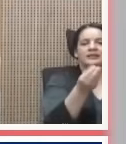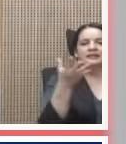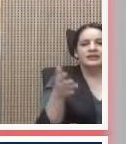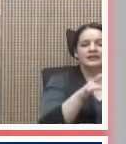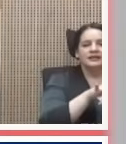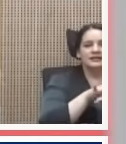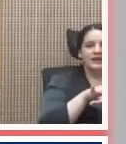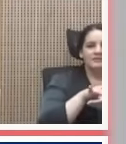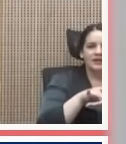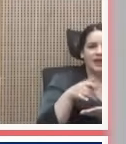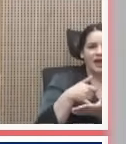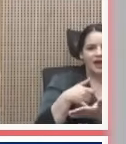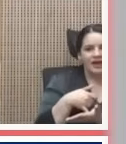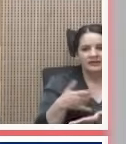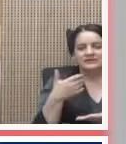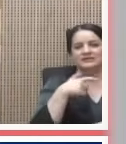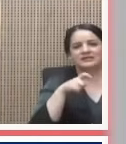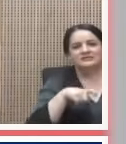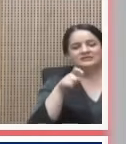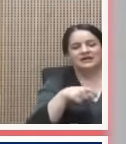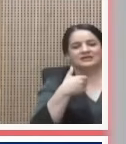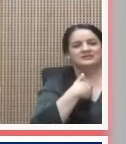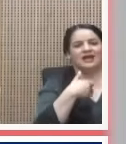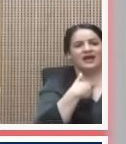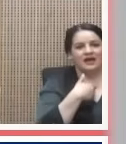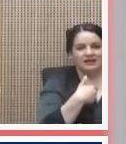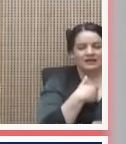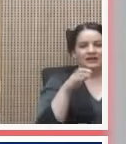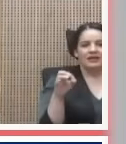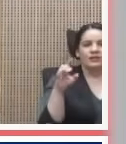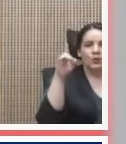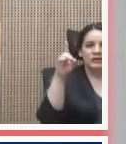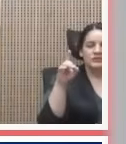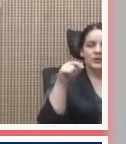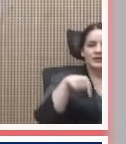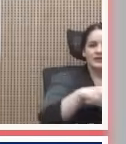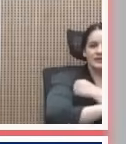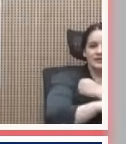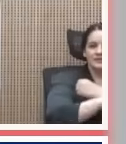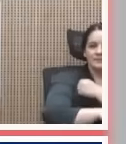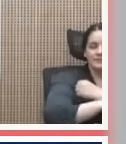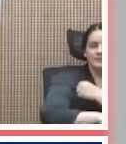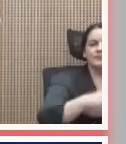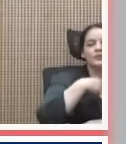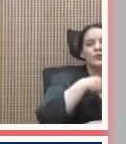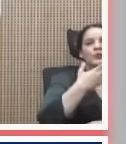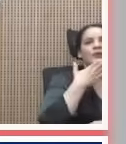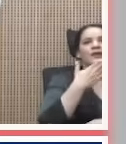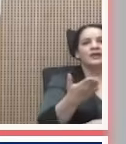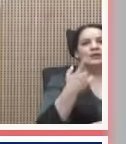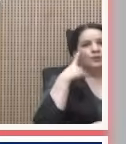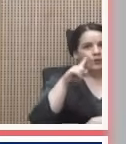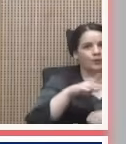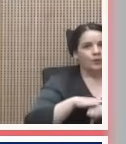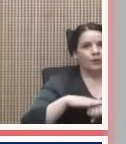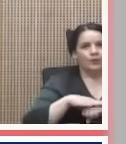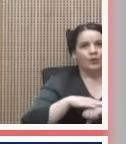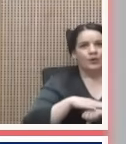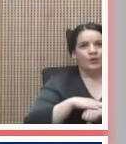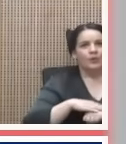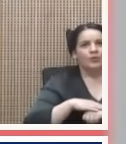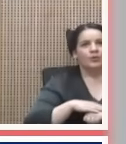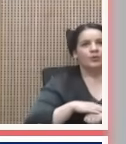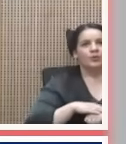y necesidades que tiene la educación en este país. Y yo le agradezco que, por favor,